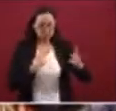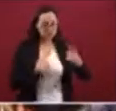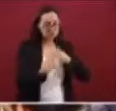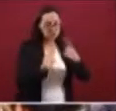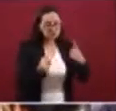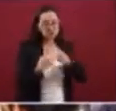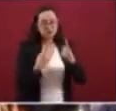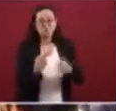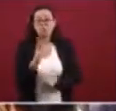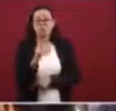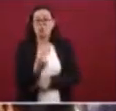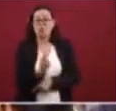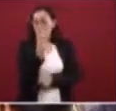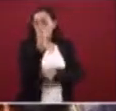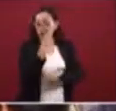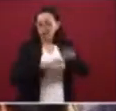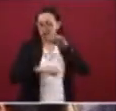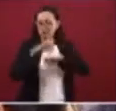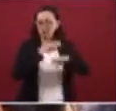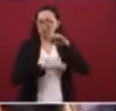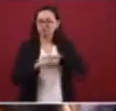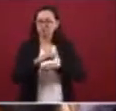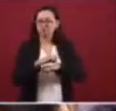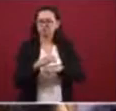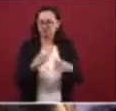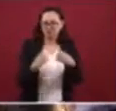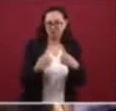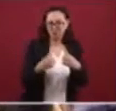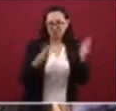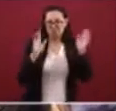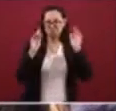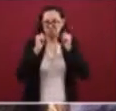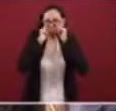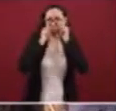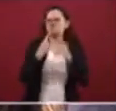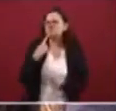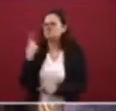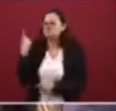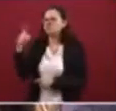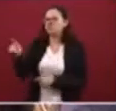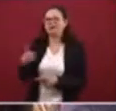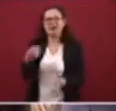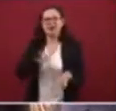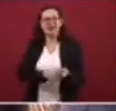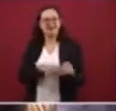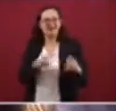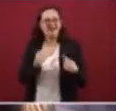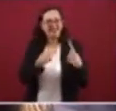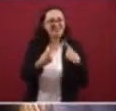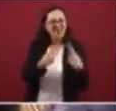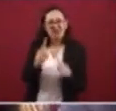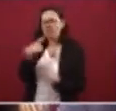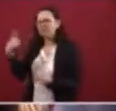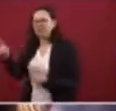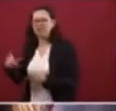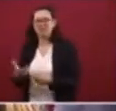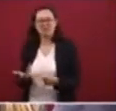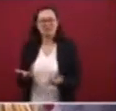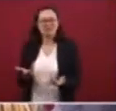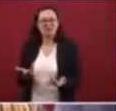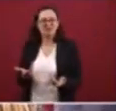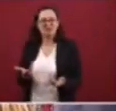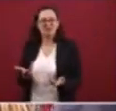Bueno, pues una de las empresas presenta una demanda estando en el diálogo y la